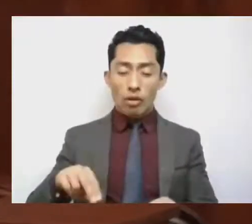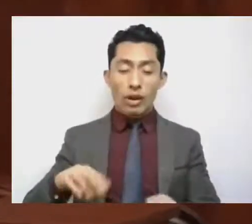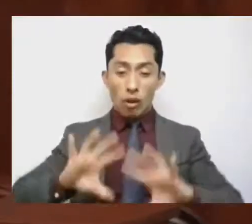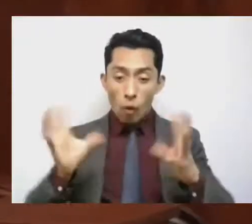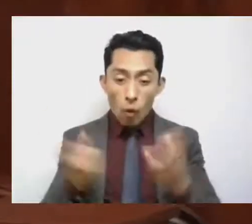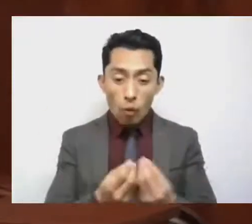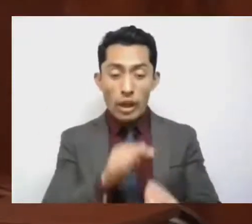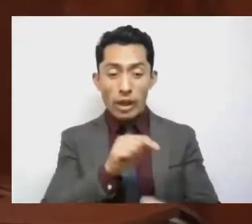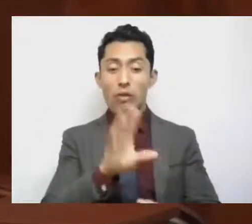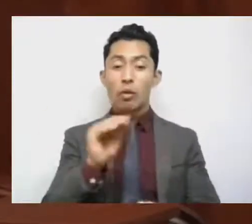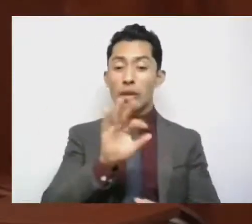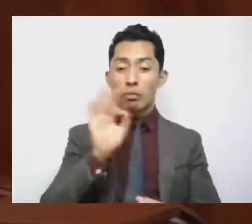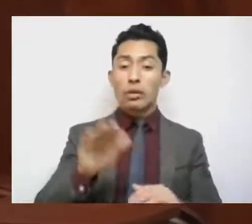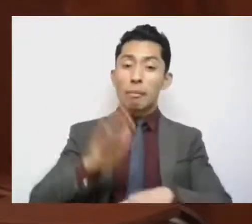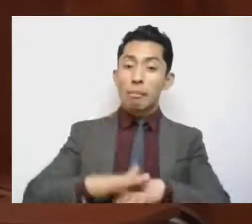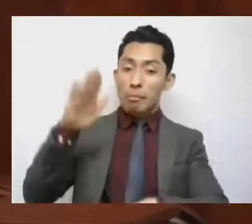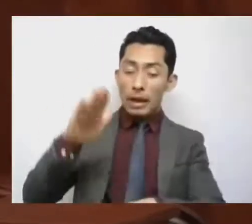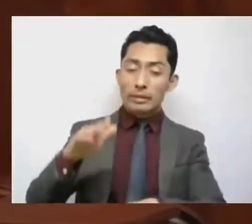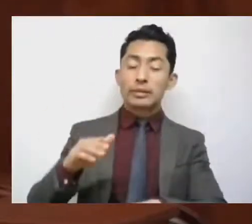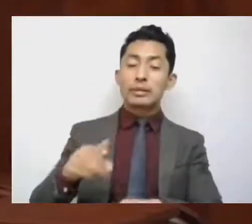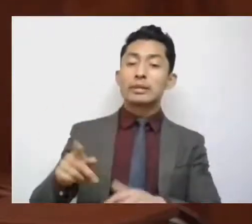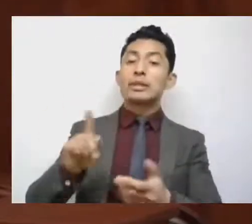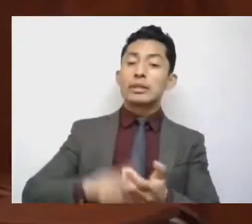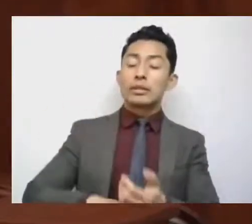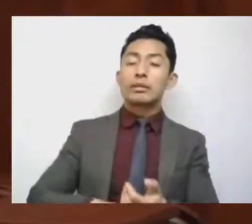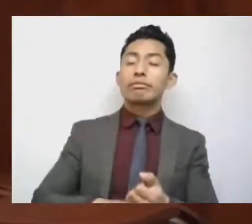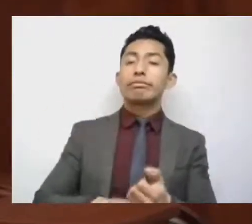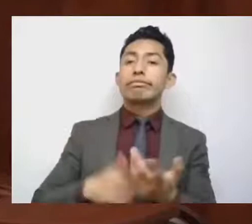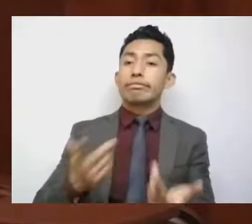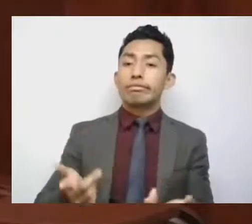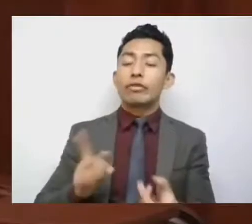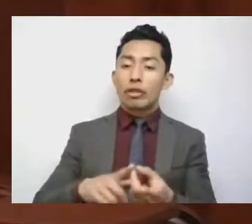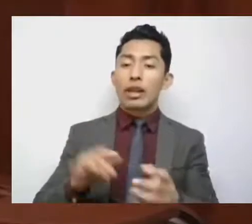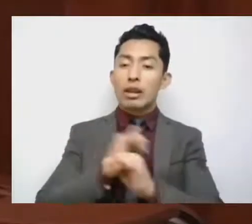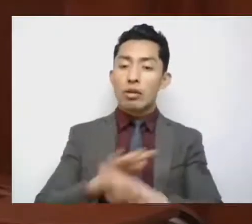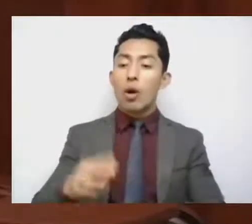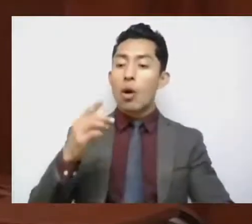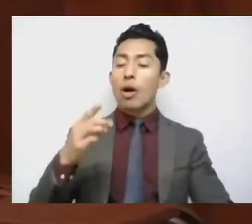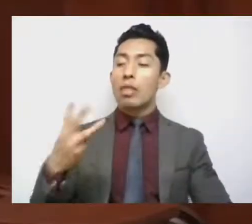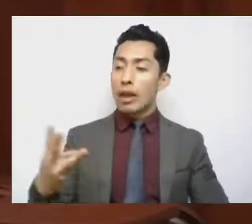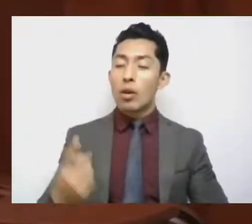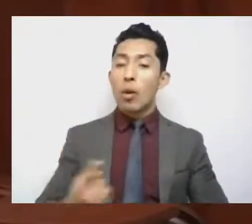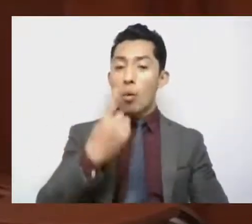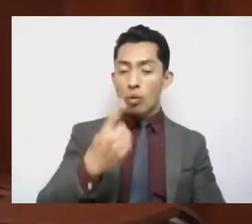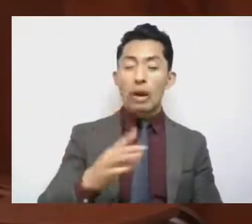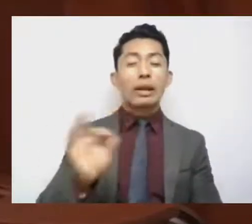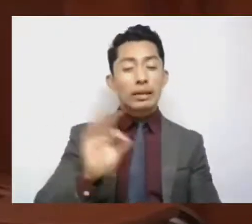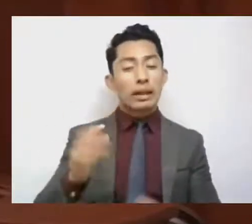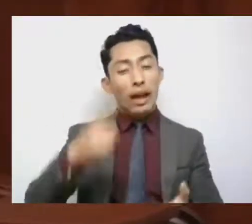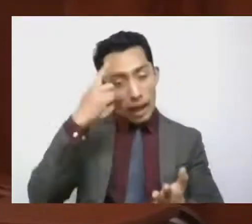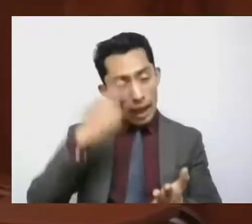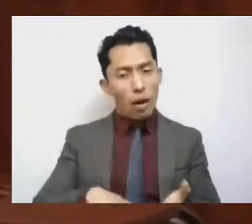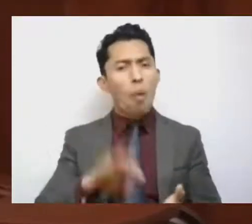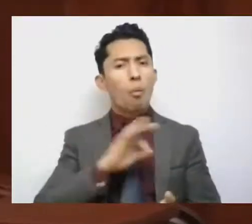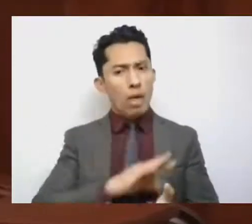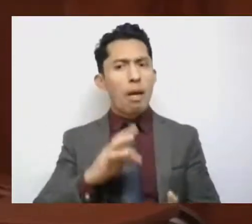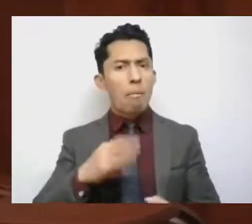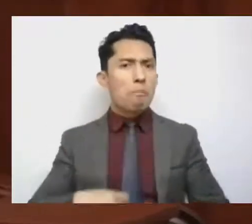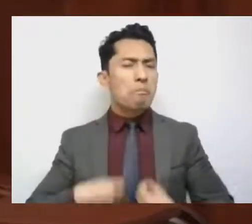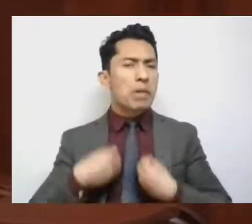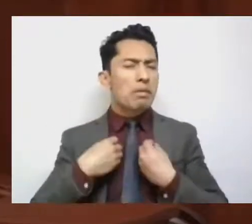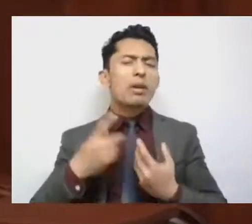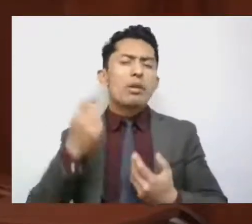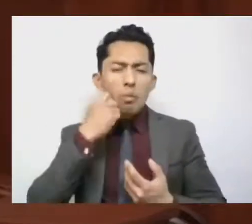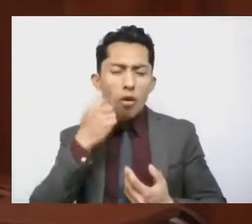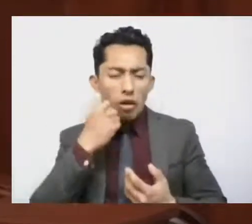del 90% se encuentra en los estudios de 1 a 3, con grandes posibilidades de mejorar su calidad de vida